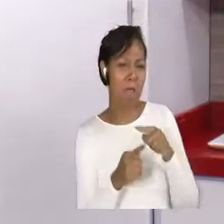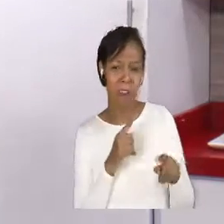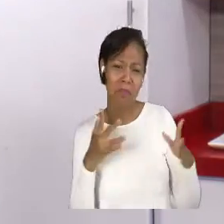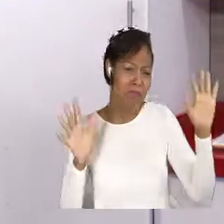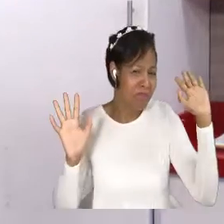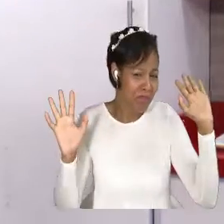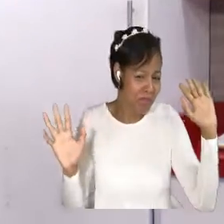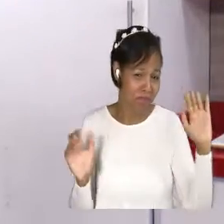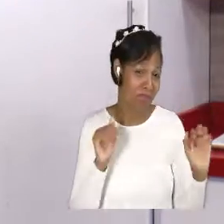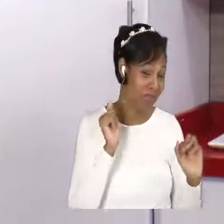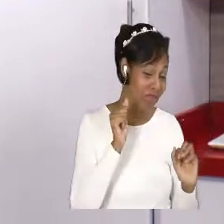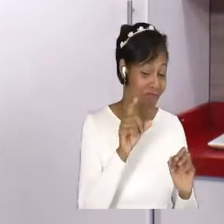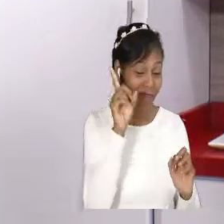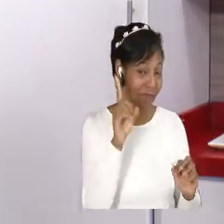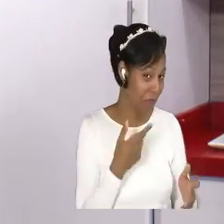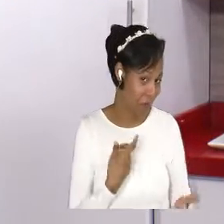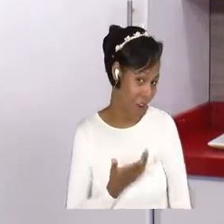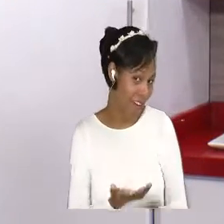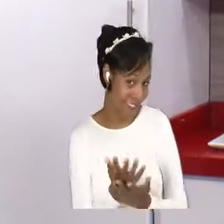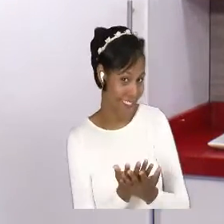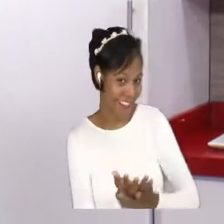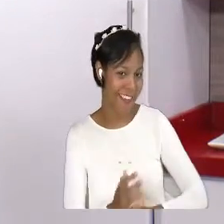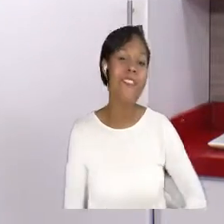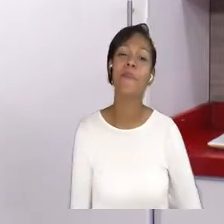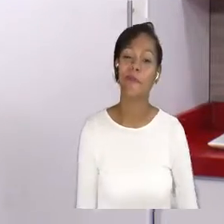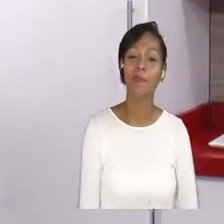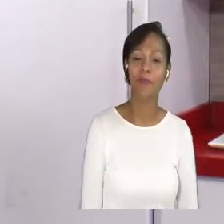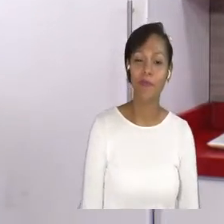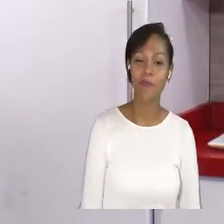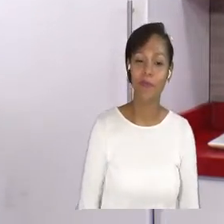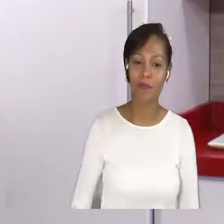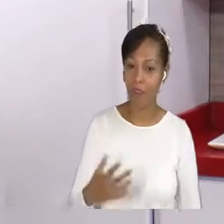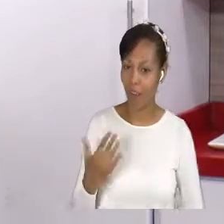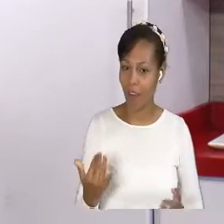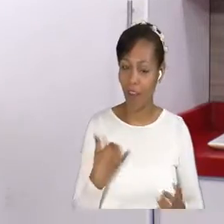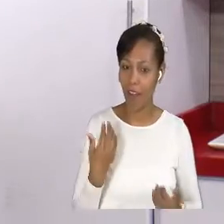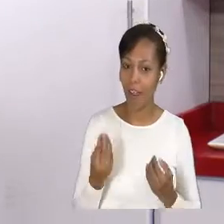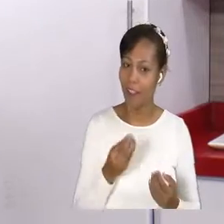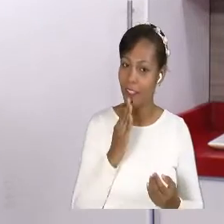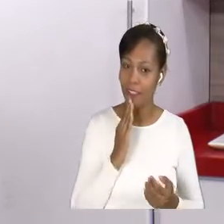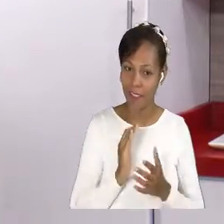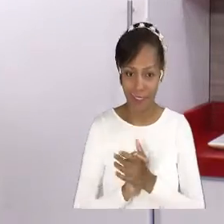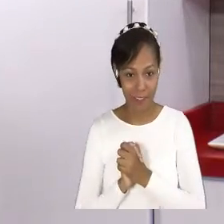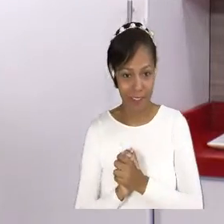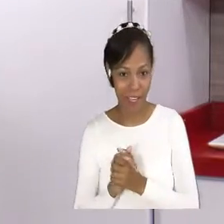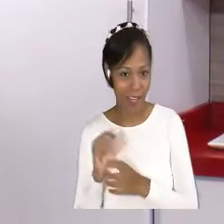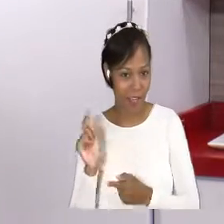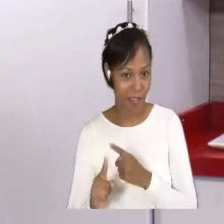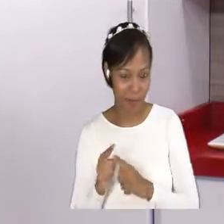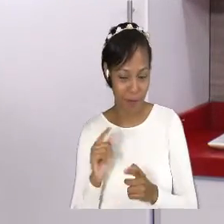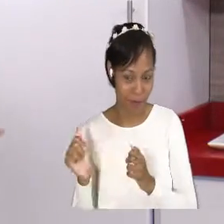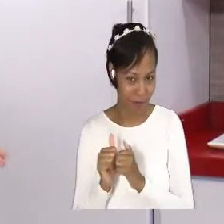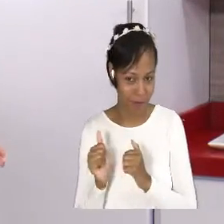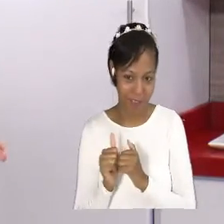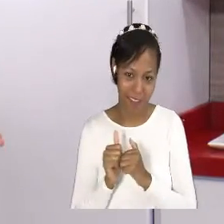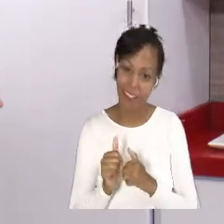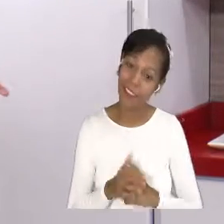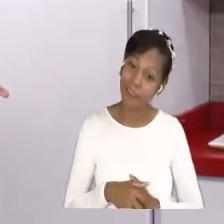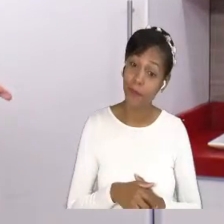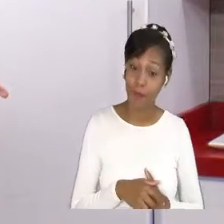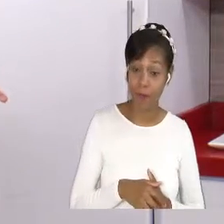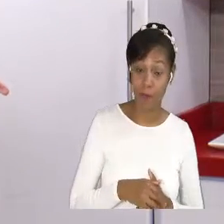ustedes, yo solamente les dejo la recomendación. Por lo tanto, voy a saludar por aquí un segundito a mi queridísimo compañero, porque, bueno,